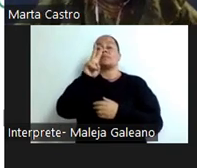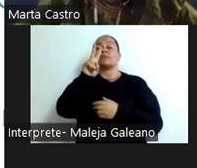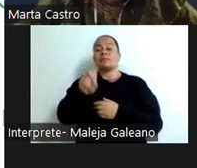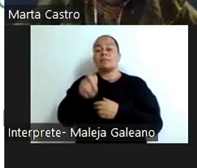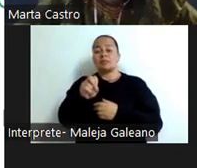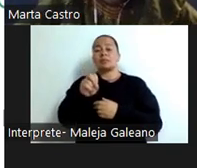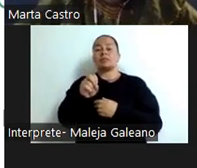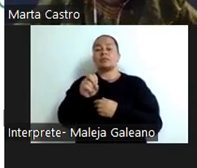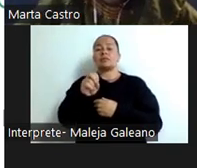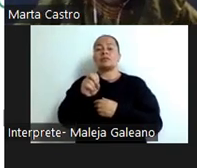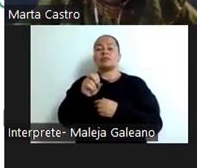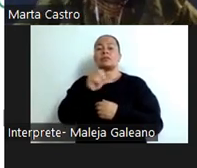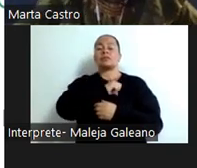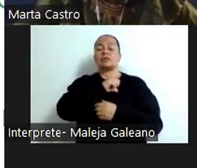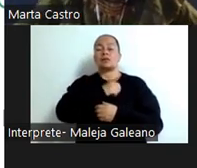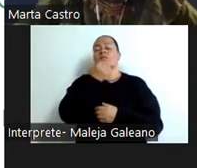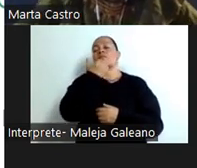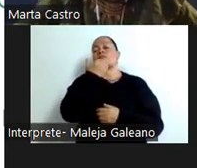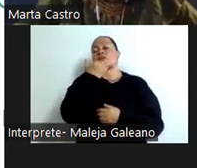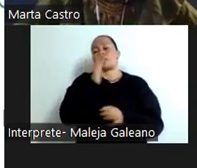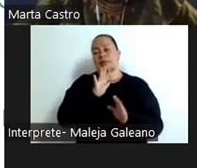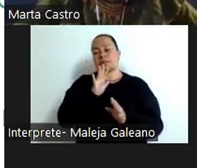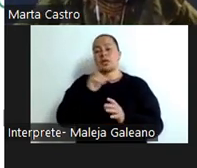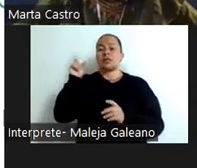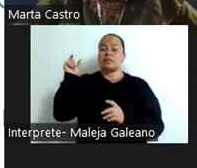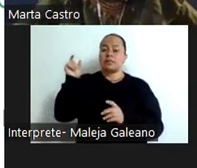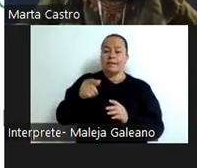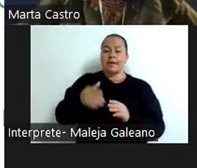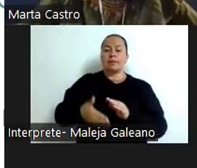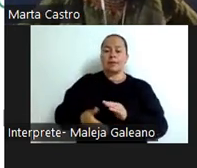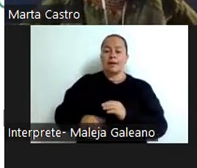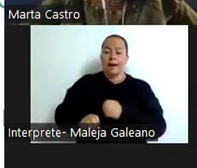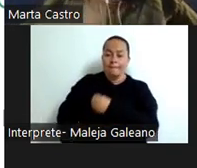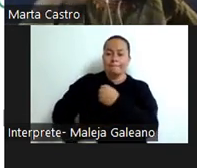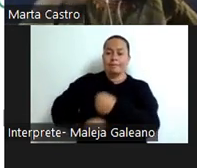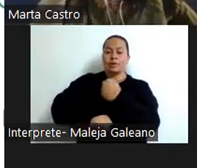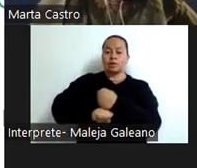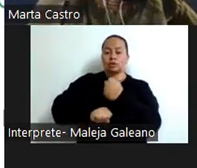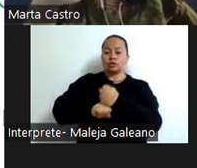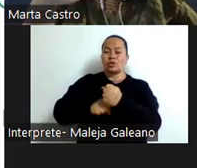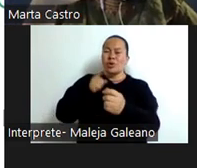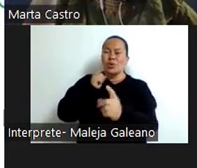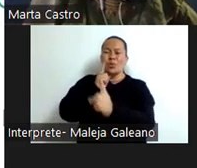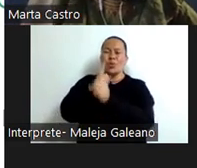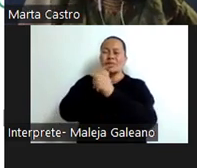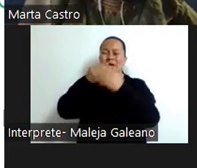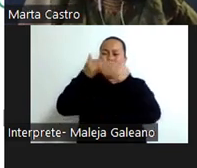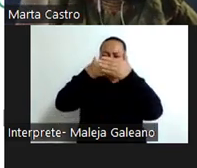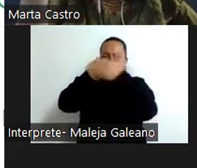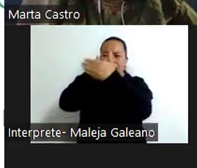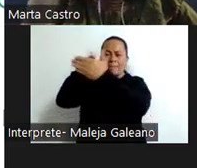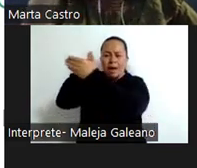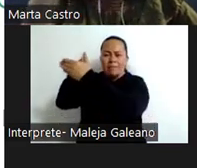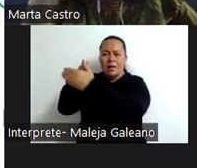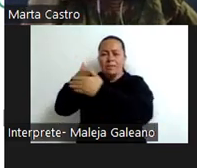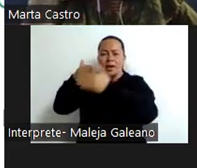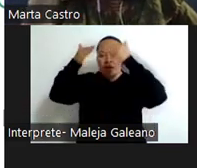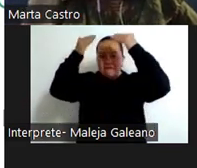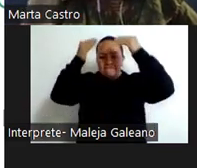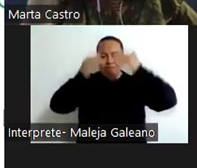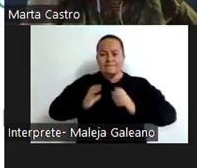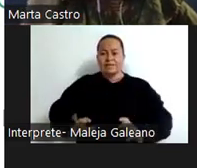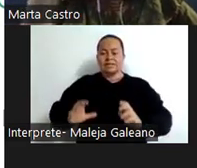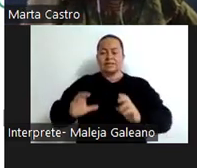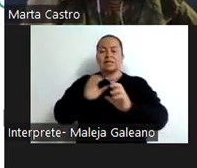Pues dice por ejemplo El Deber de solidaridad encuentra un límite en la capacidad física y económica de los